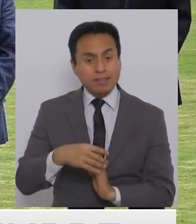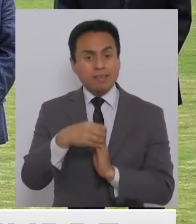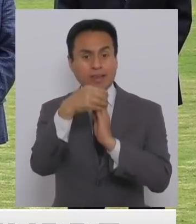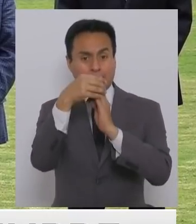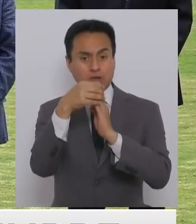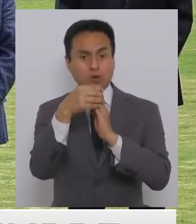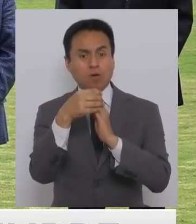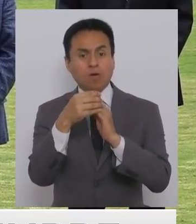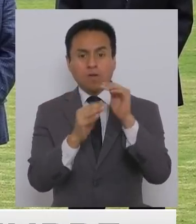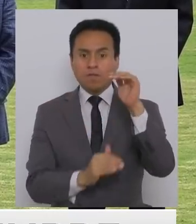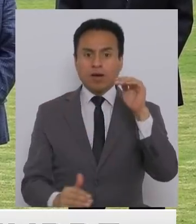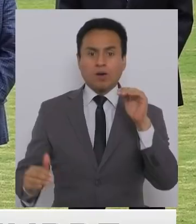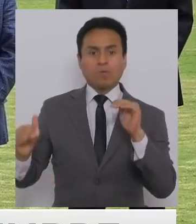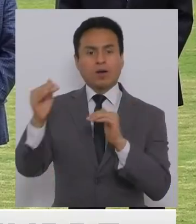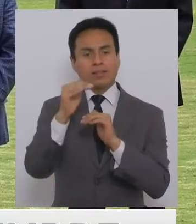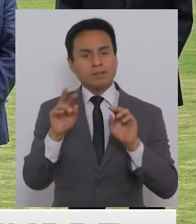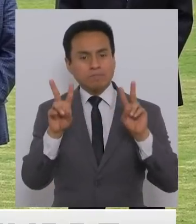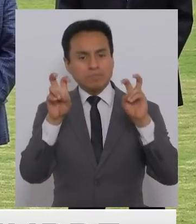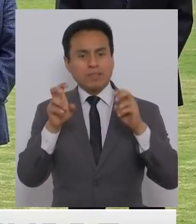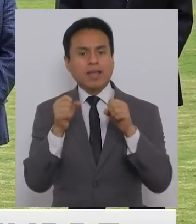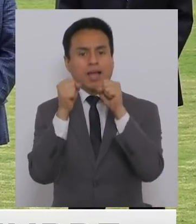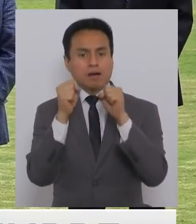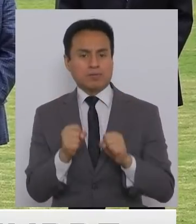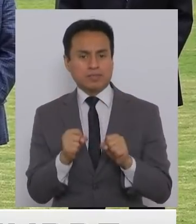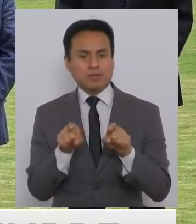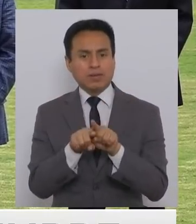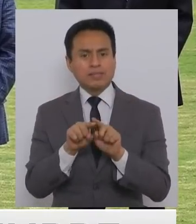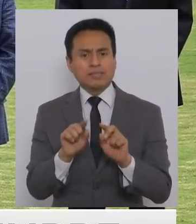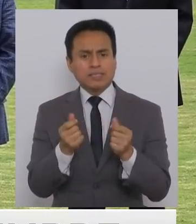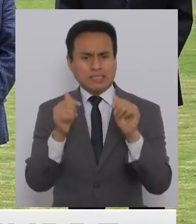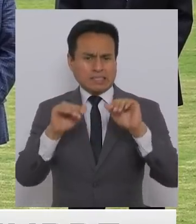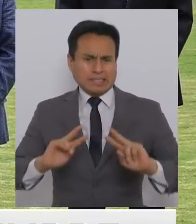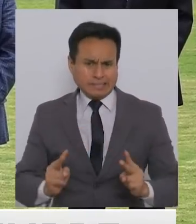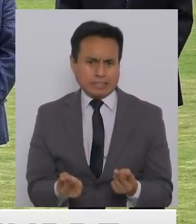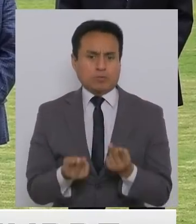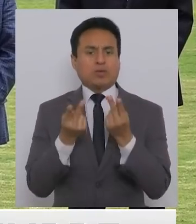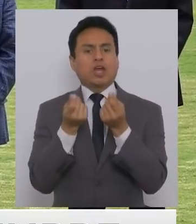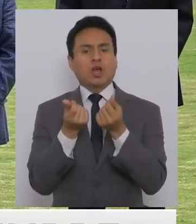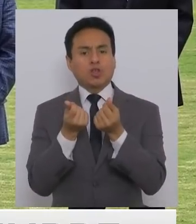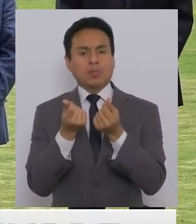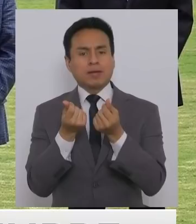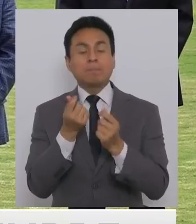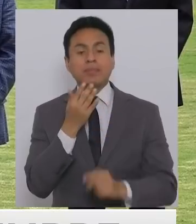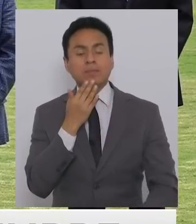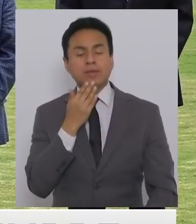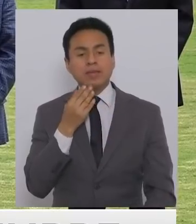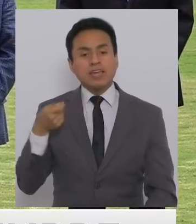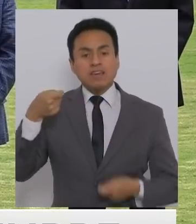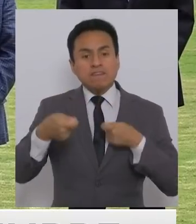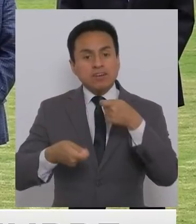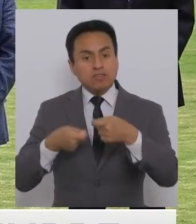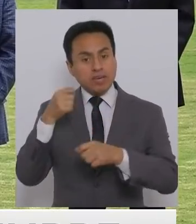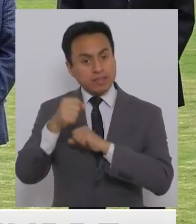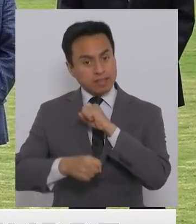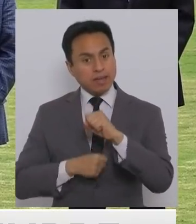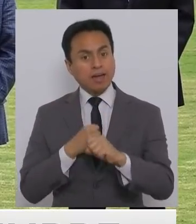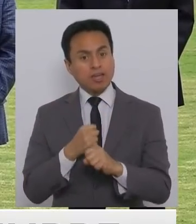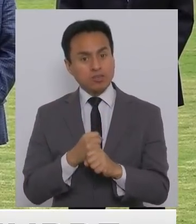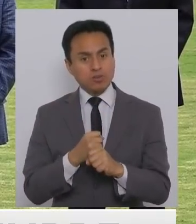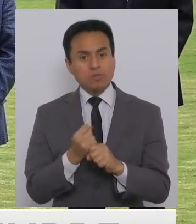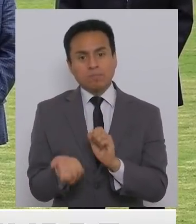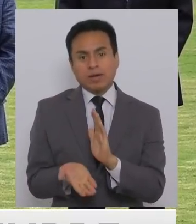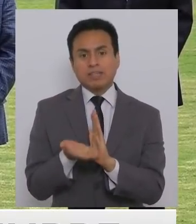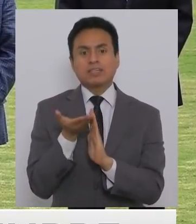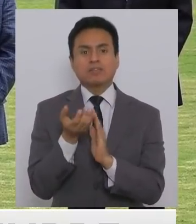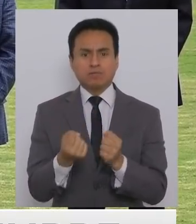de vanguardia en materia de capacidad de recuperación económica. Y también la inversión este año va a crecer con